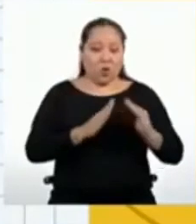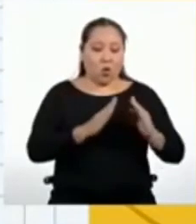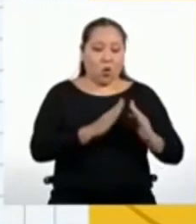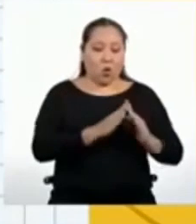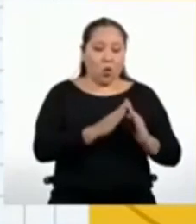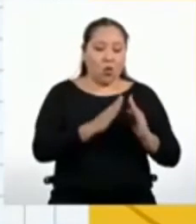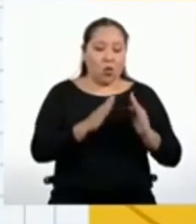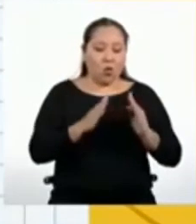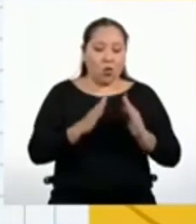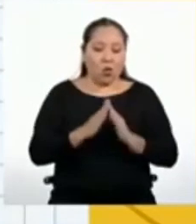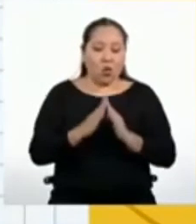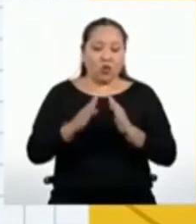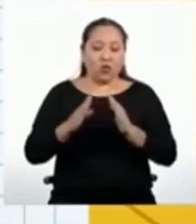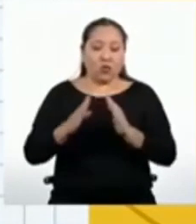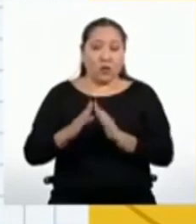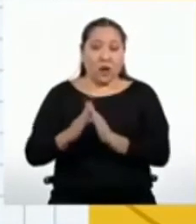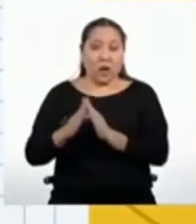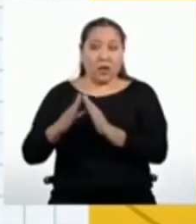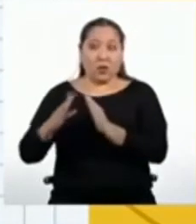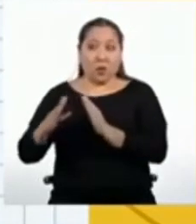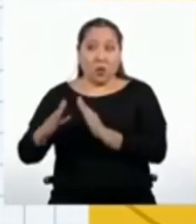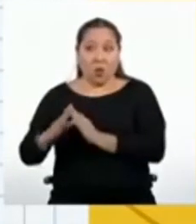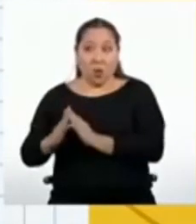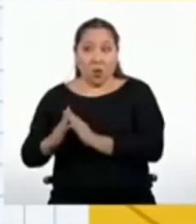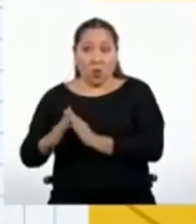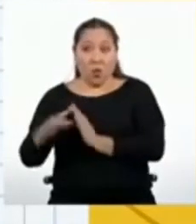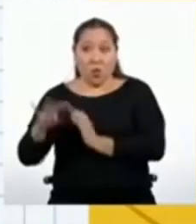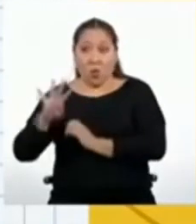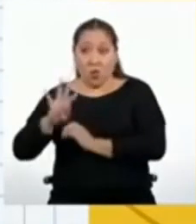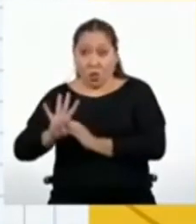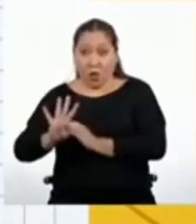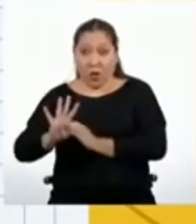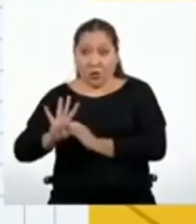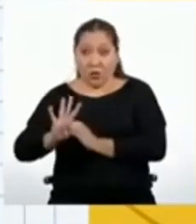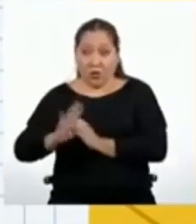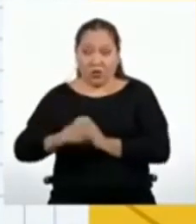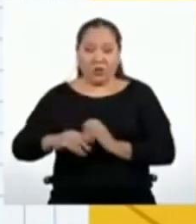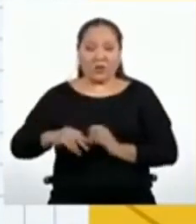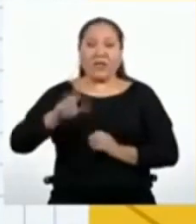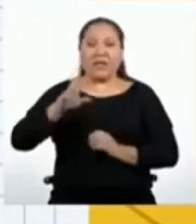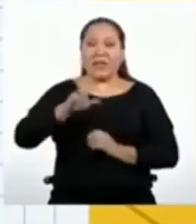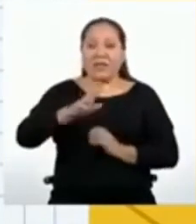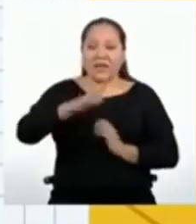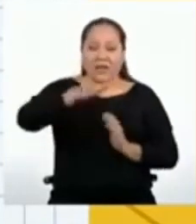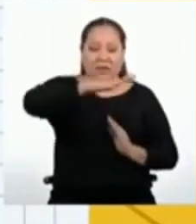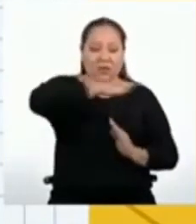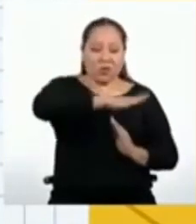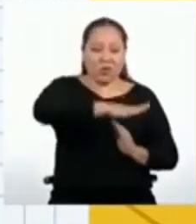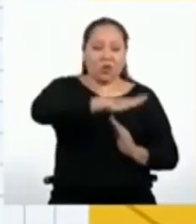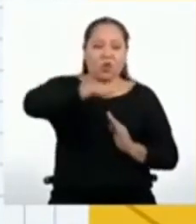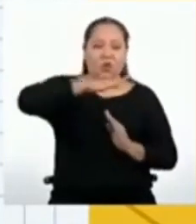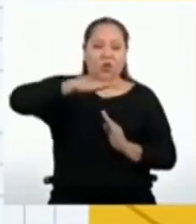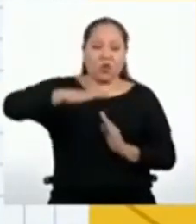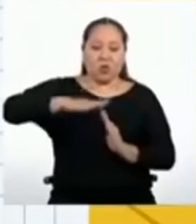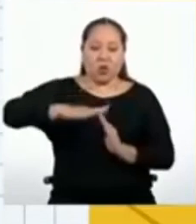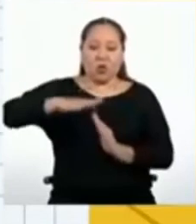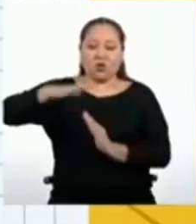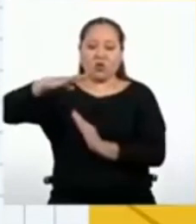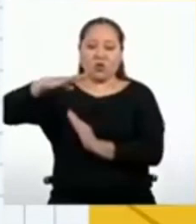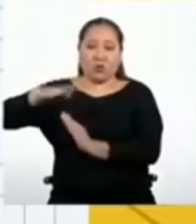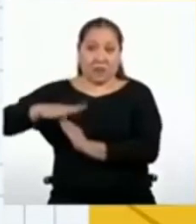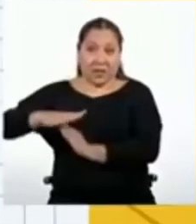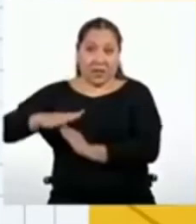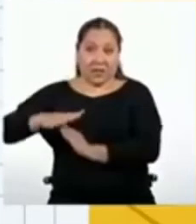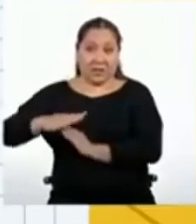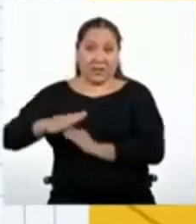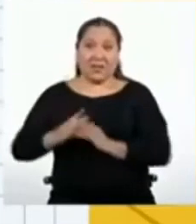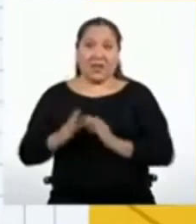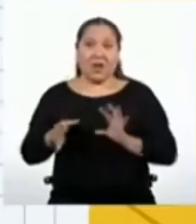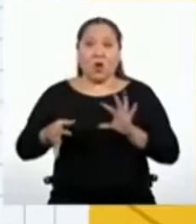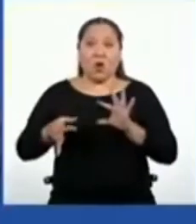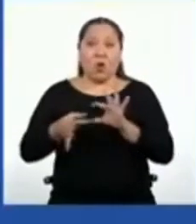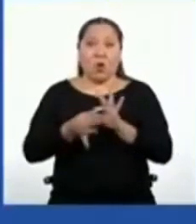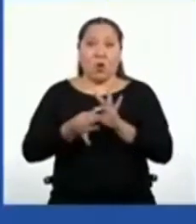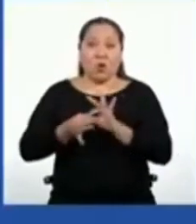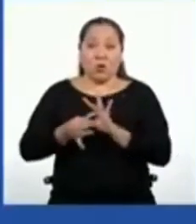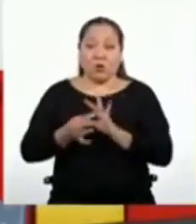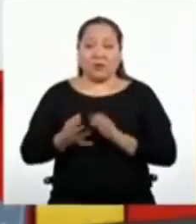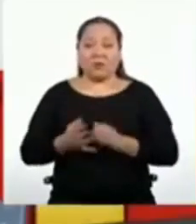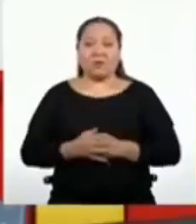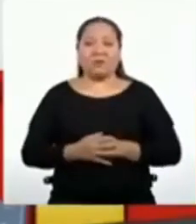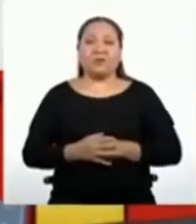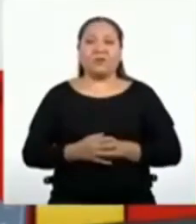formaremos 4 V's invertidas y le sumaremos 3 naipes horizontales que unen las 4 V's